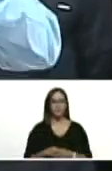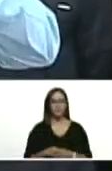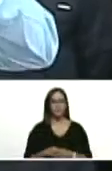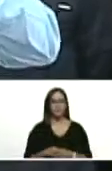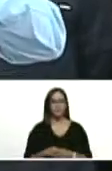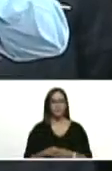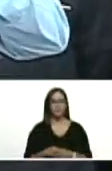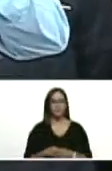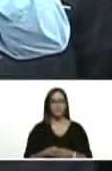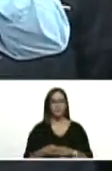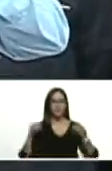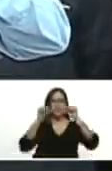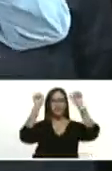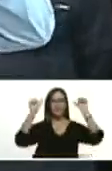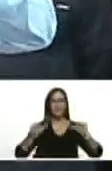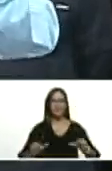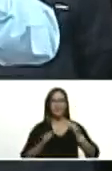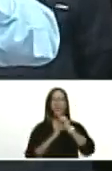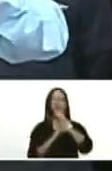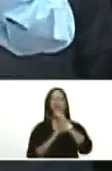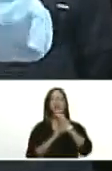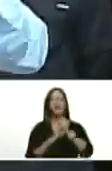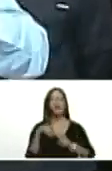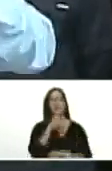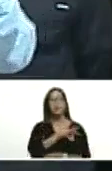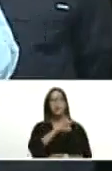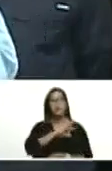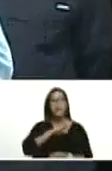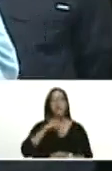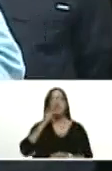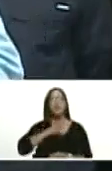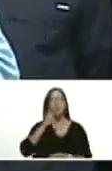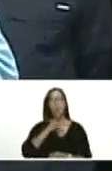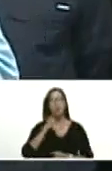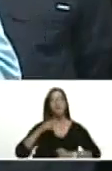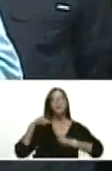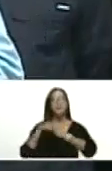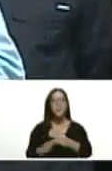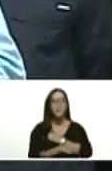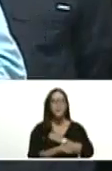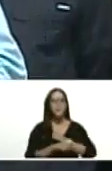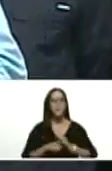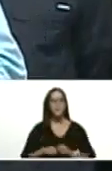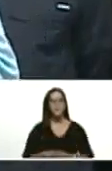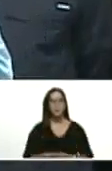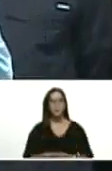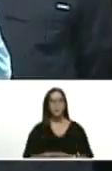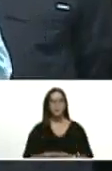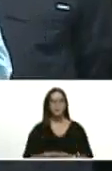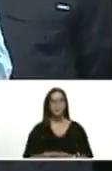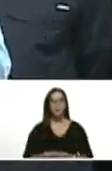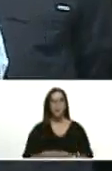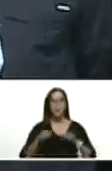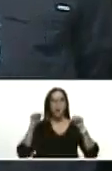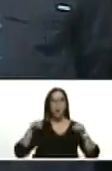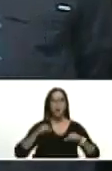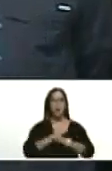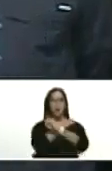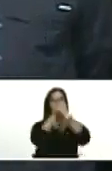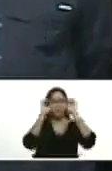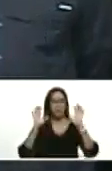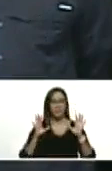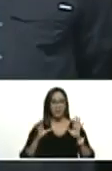el sistema de liderazgos sociales y políticos profundos. Hoy en la mañana